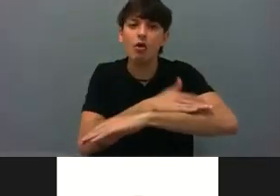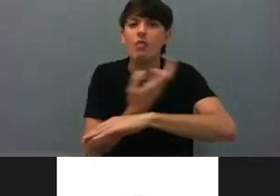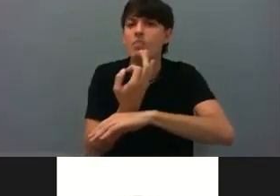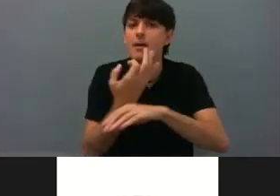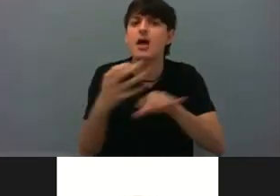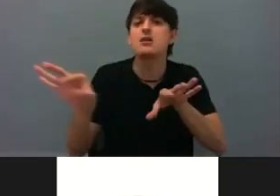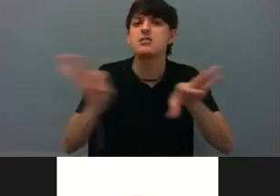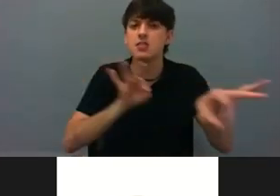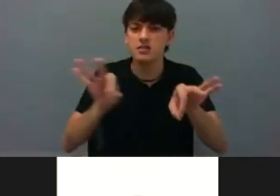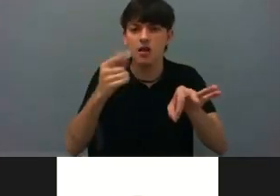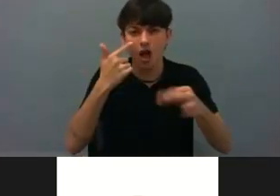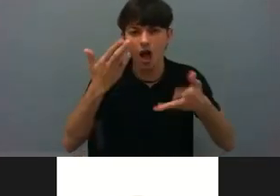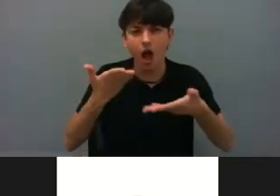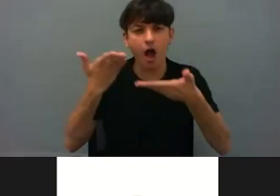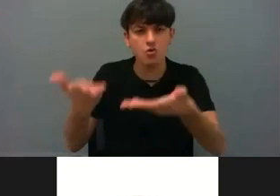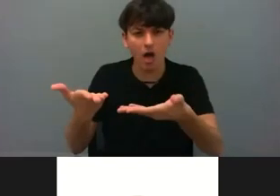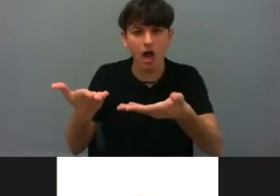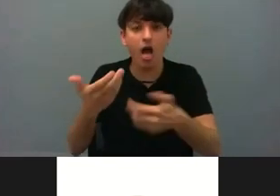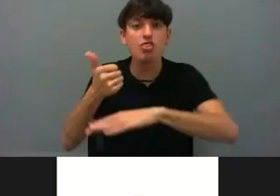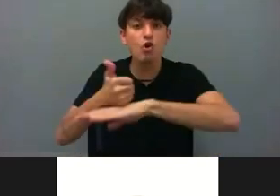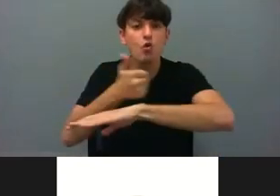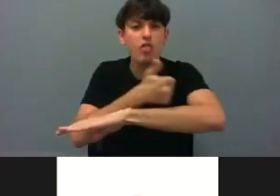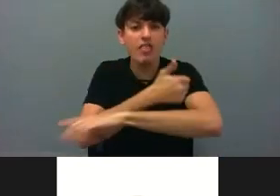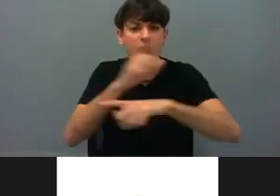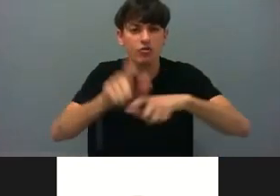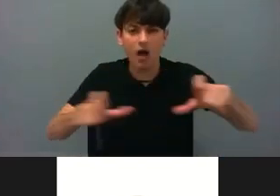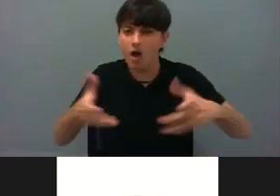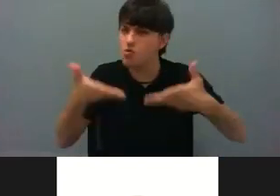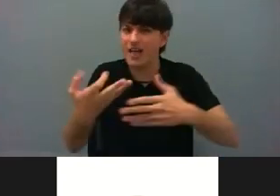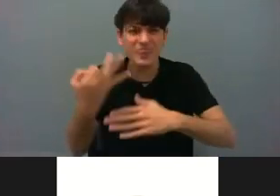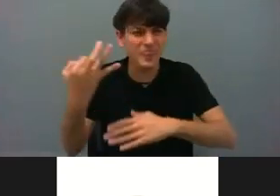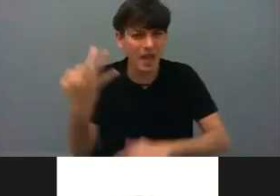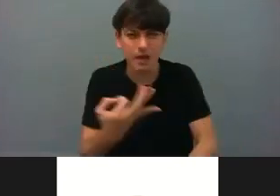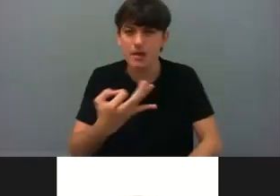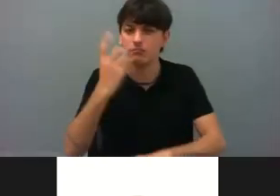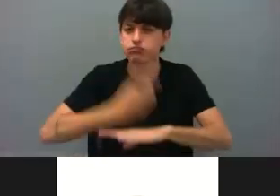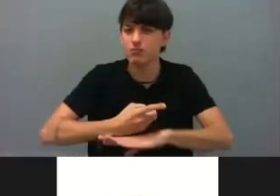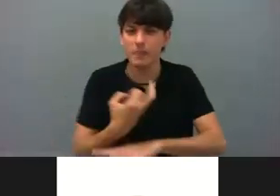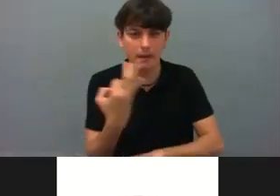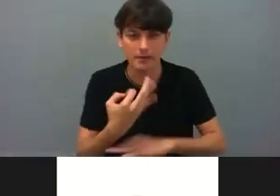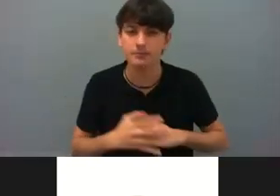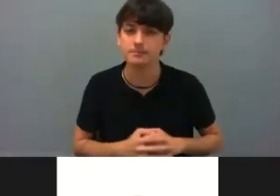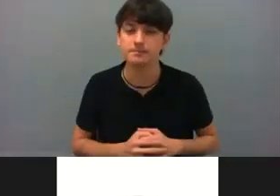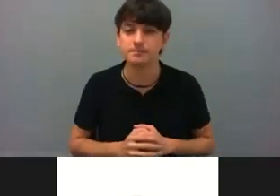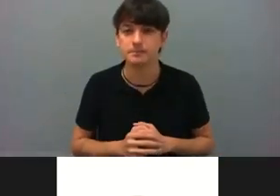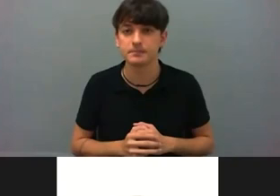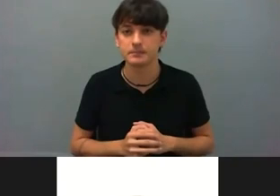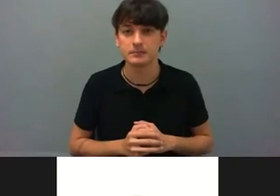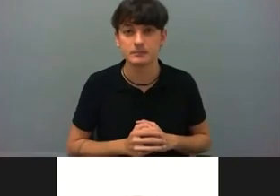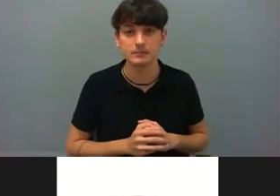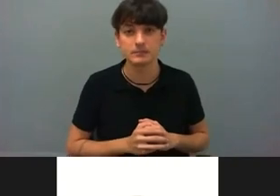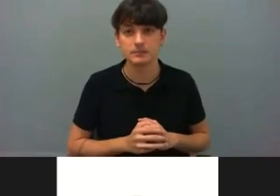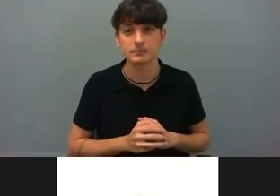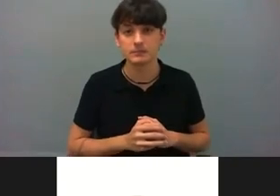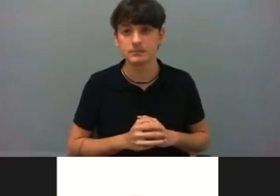determinaciones de poder ayudar a sus conciudadanos, que es que tiene la obligación de ello. Y sin embargo... no sé. Sin duda, esta es una cuestión